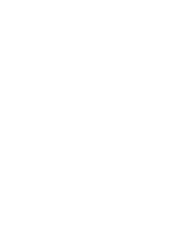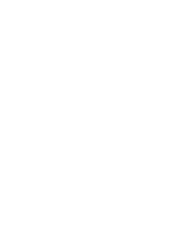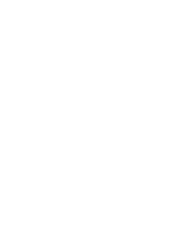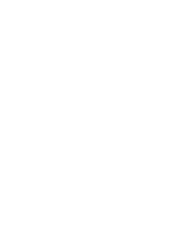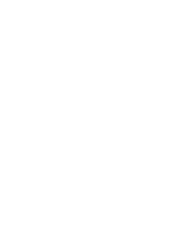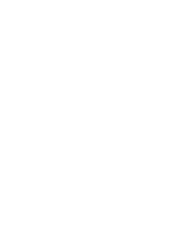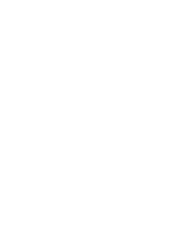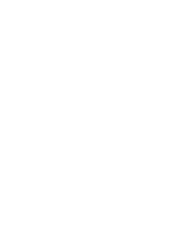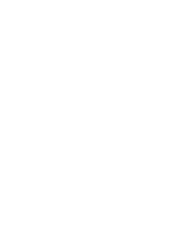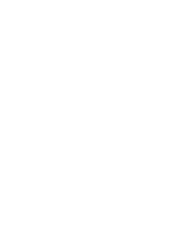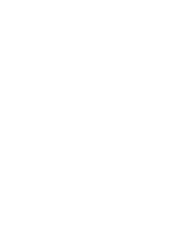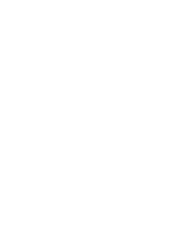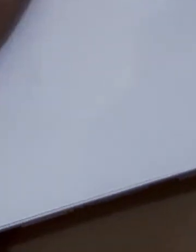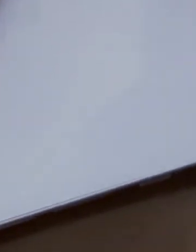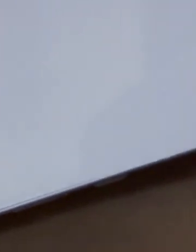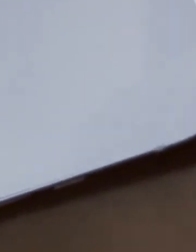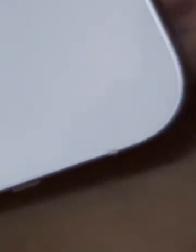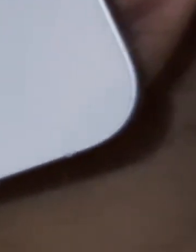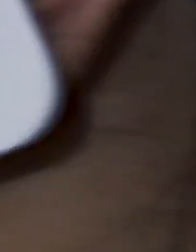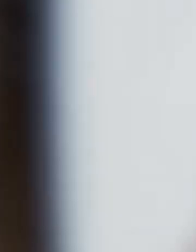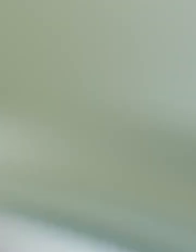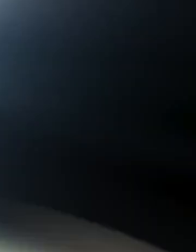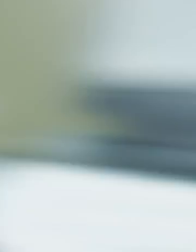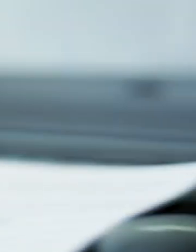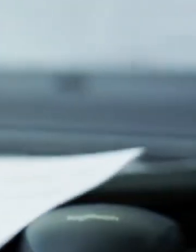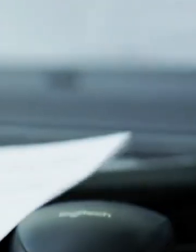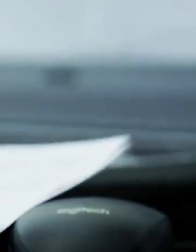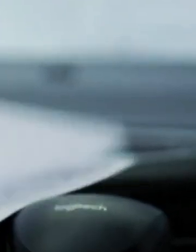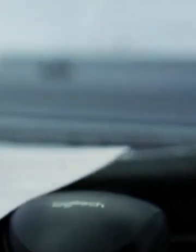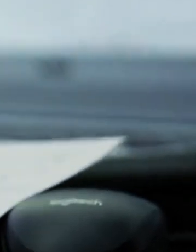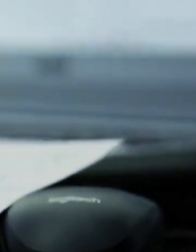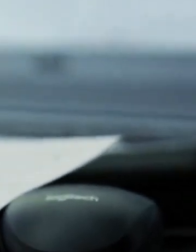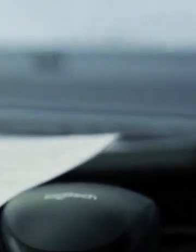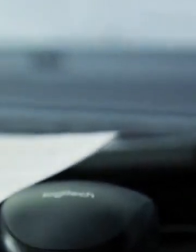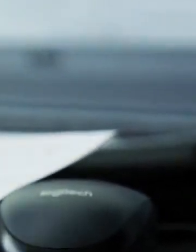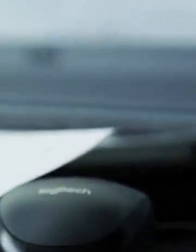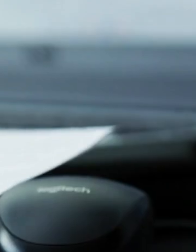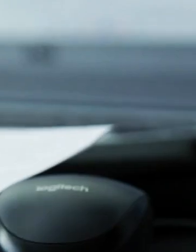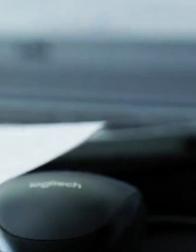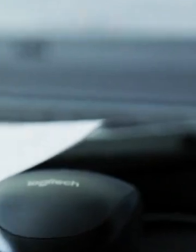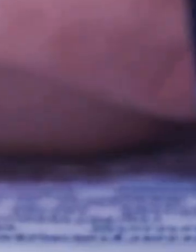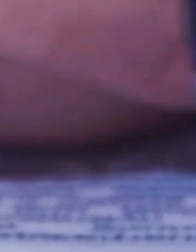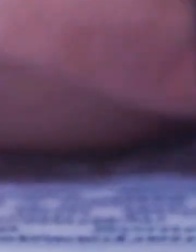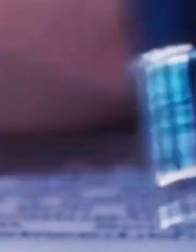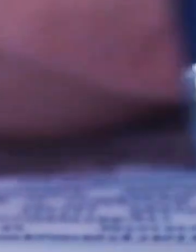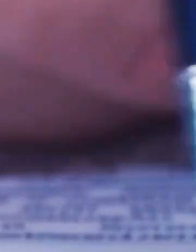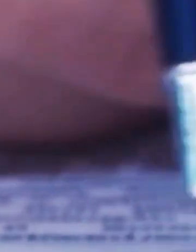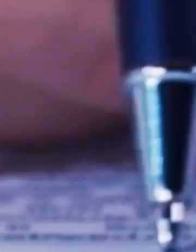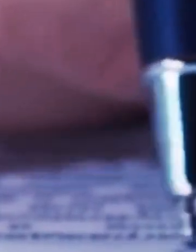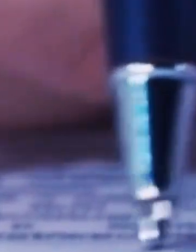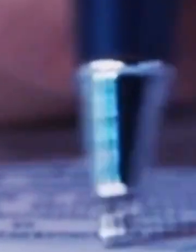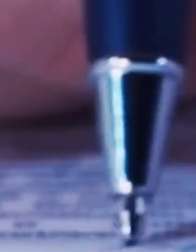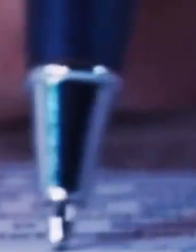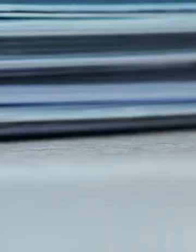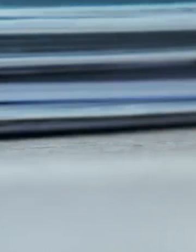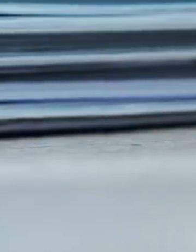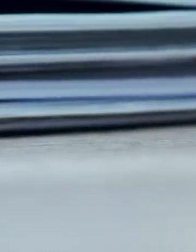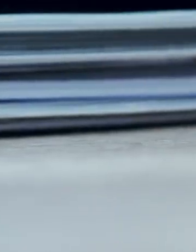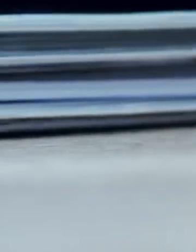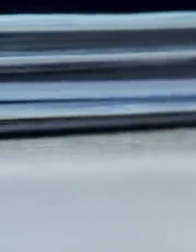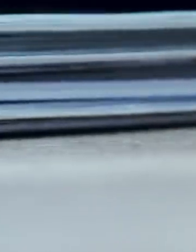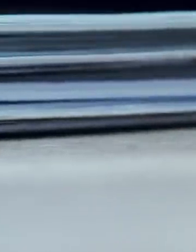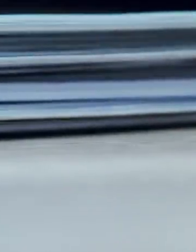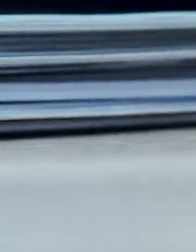web, WhatsApp, aplicación móvil y vía telefónica. La lucha contra la corrupción en el ISSSTE es